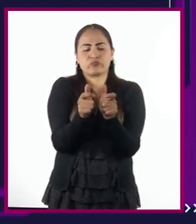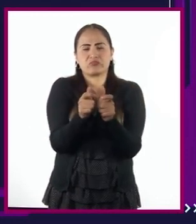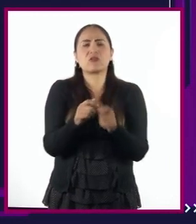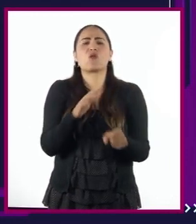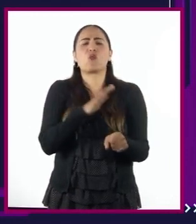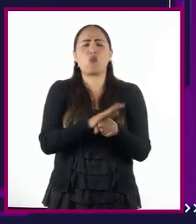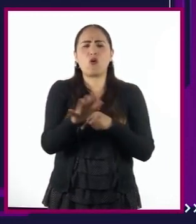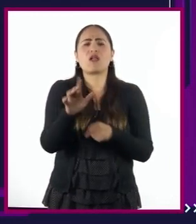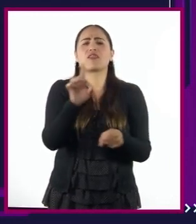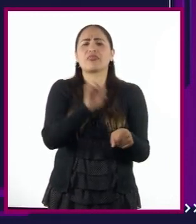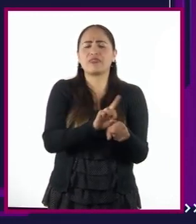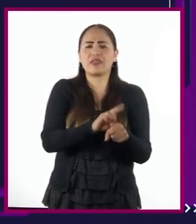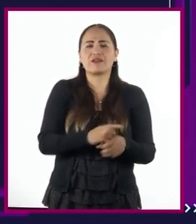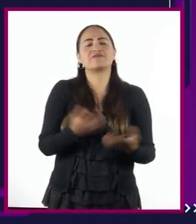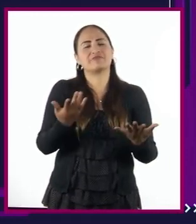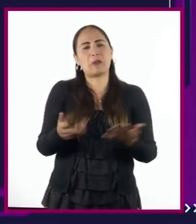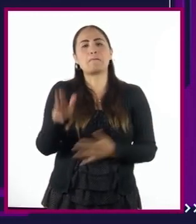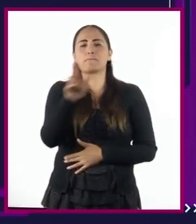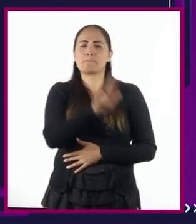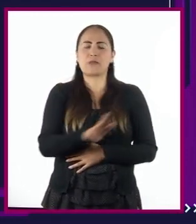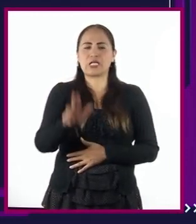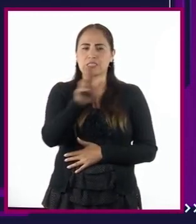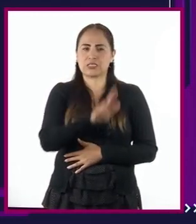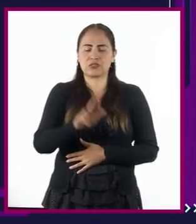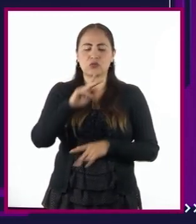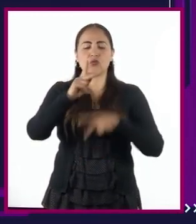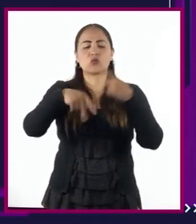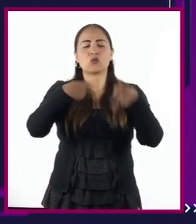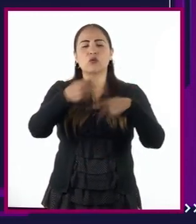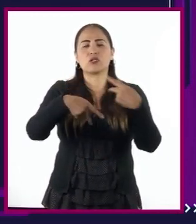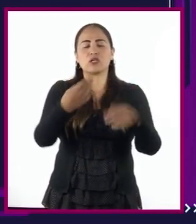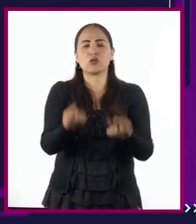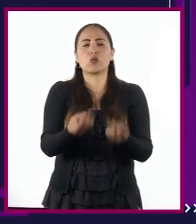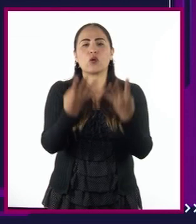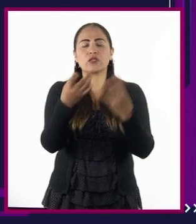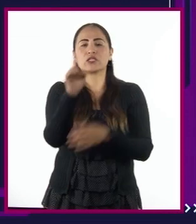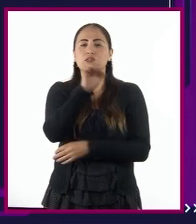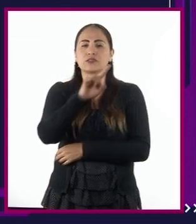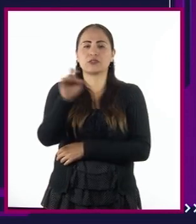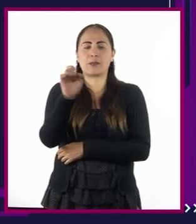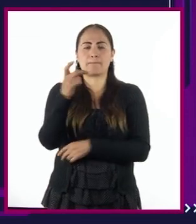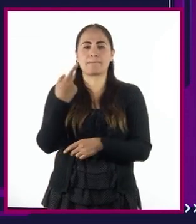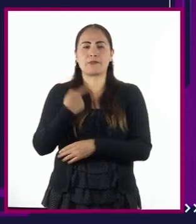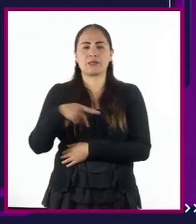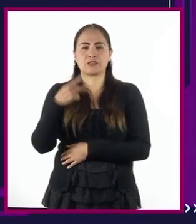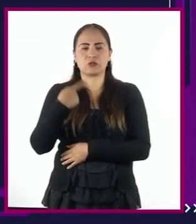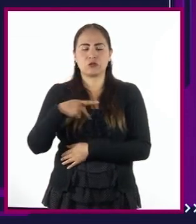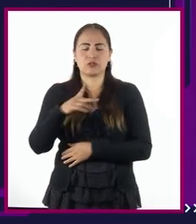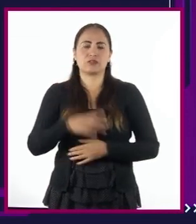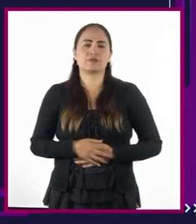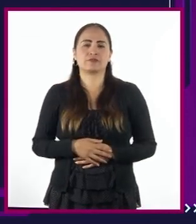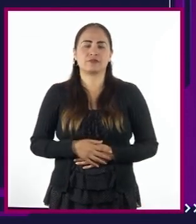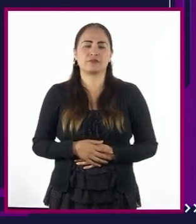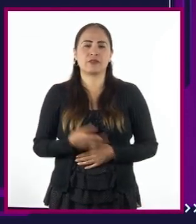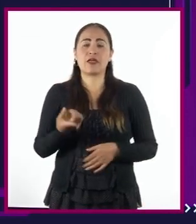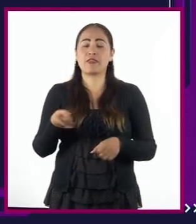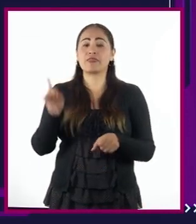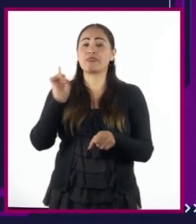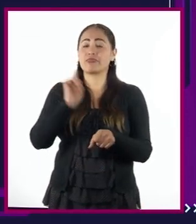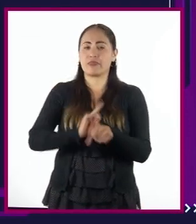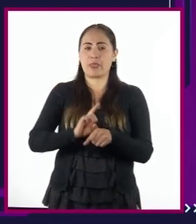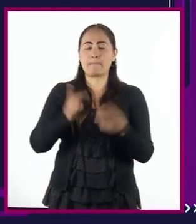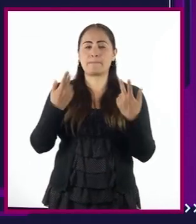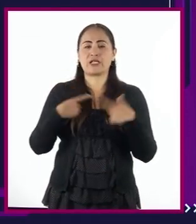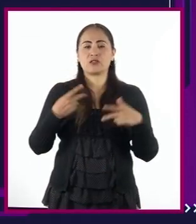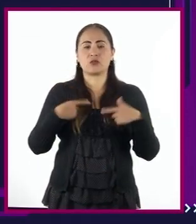es, fue el martes, ya que solamente asistieron 100 espectadores. ¿Cuál fue el día con mayor